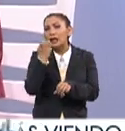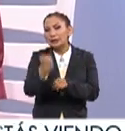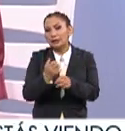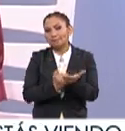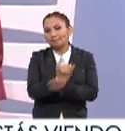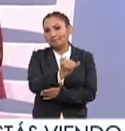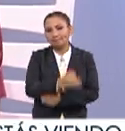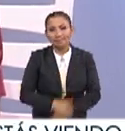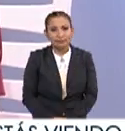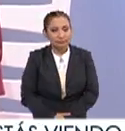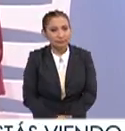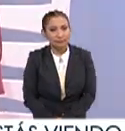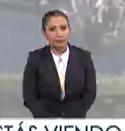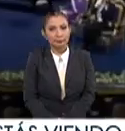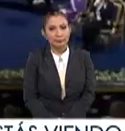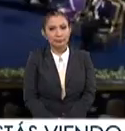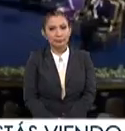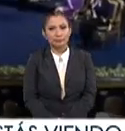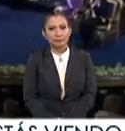esta decisión.